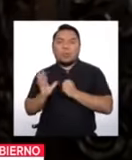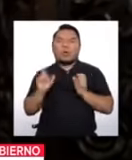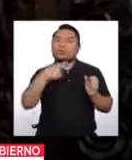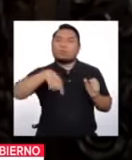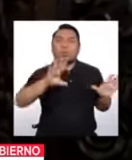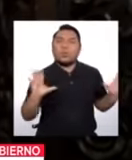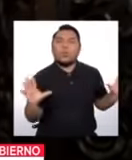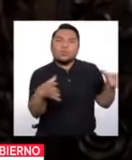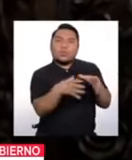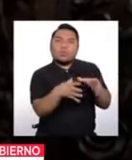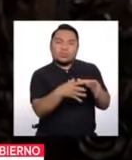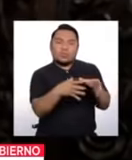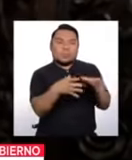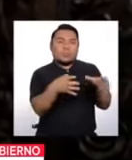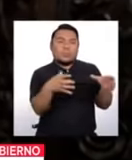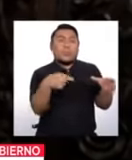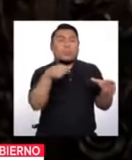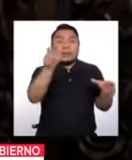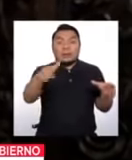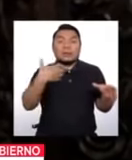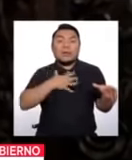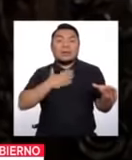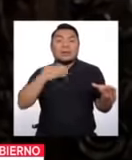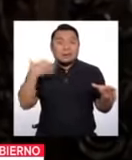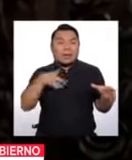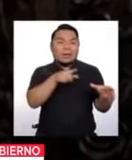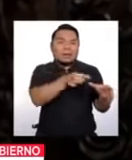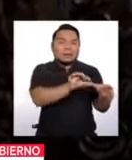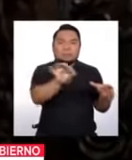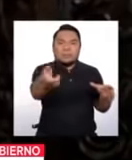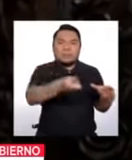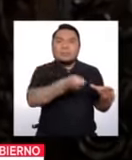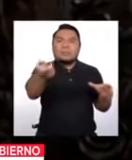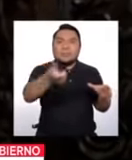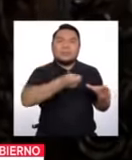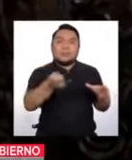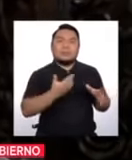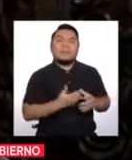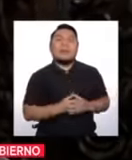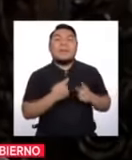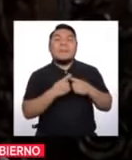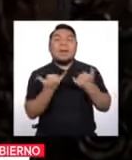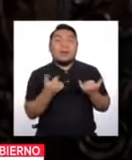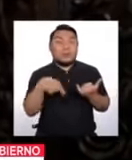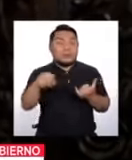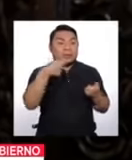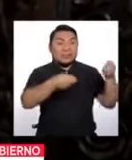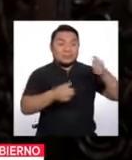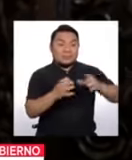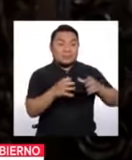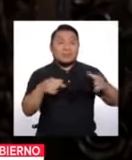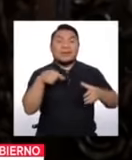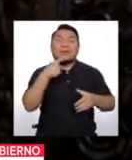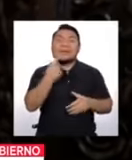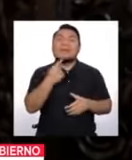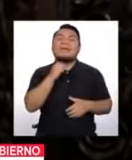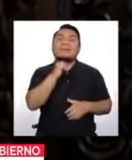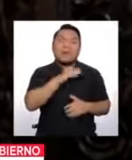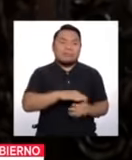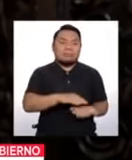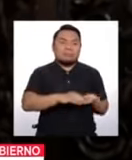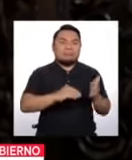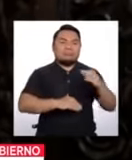ese mes. Incluso el nivel de aportes que hay no es lo suficiente, lo que determina que año a año